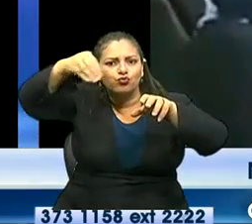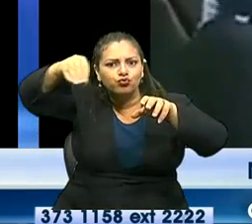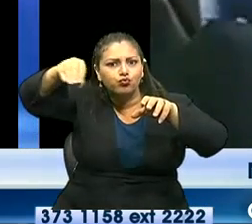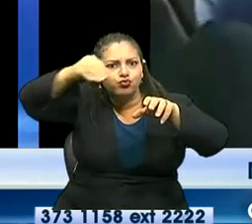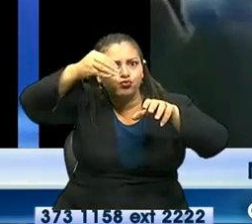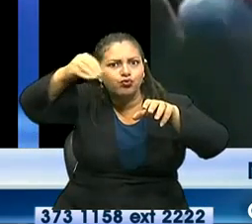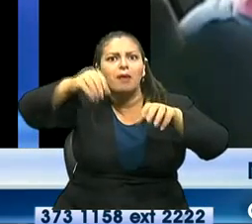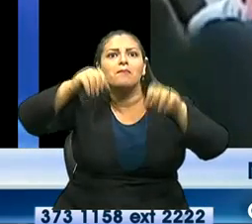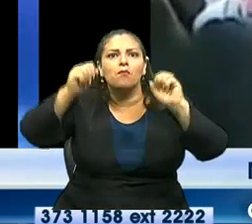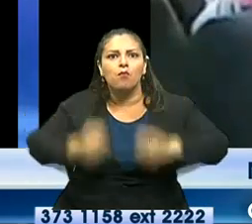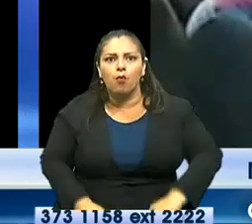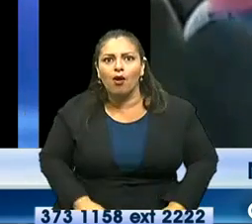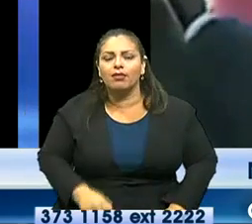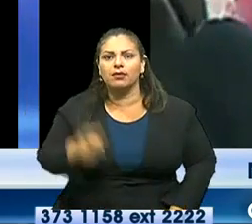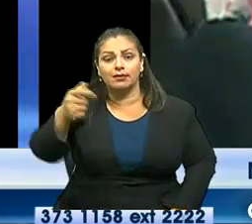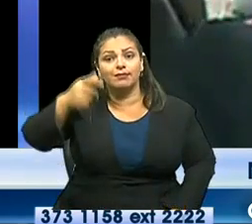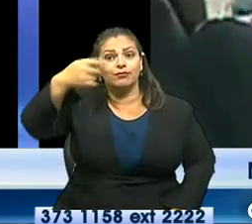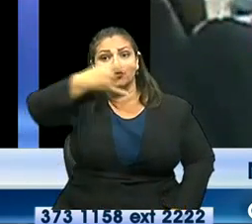manera y